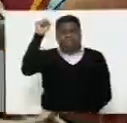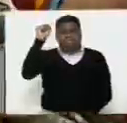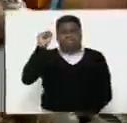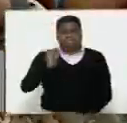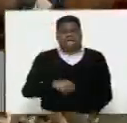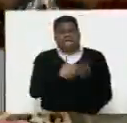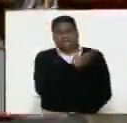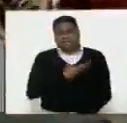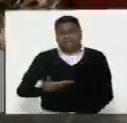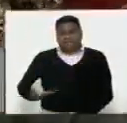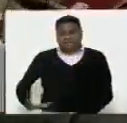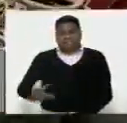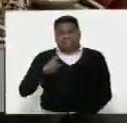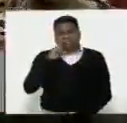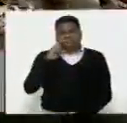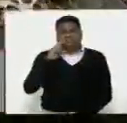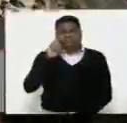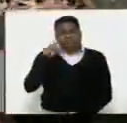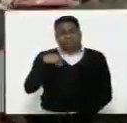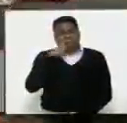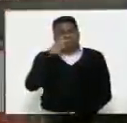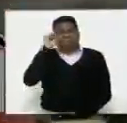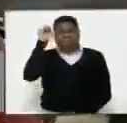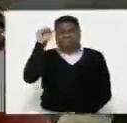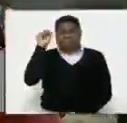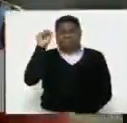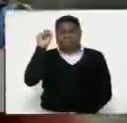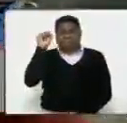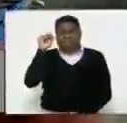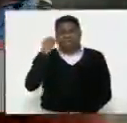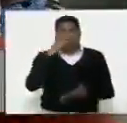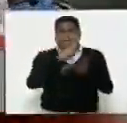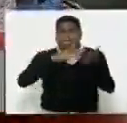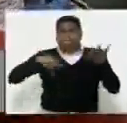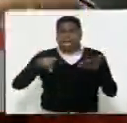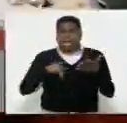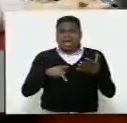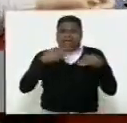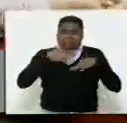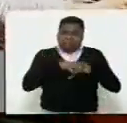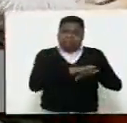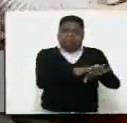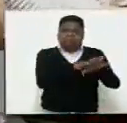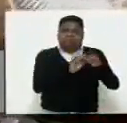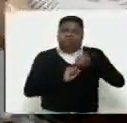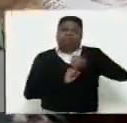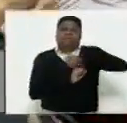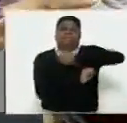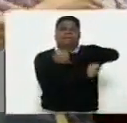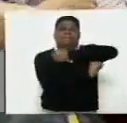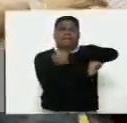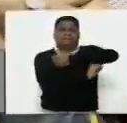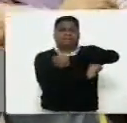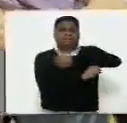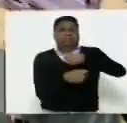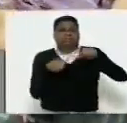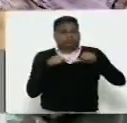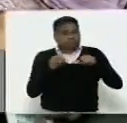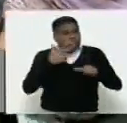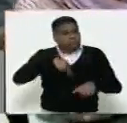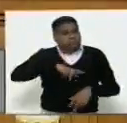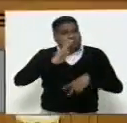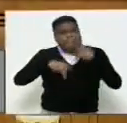presidente Nicolás Maduro le debemos también entonces parte de la consolidación de nuestra apuesta feminista como